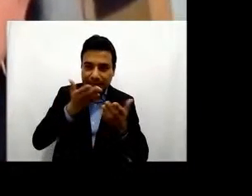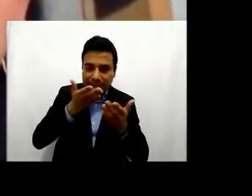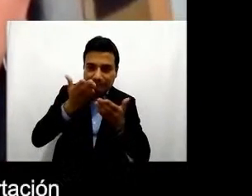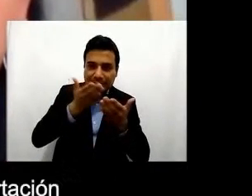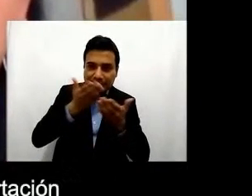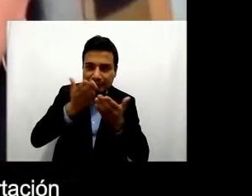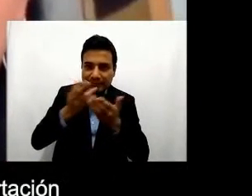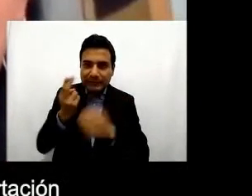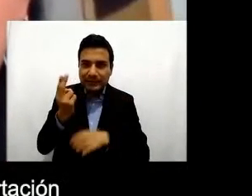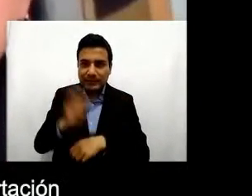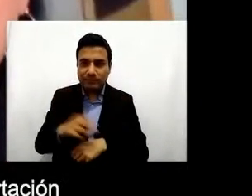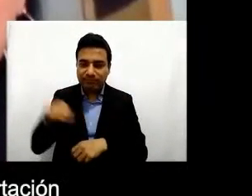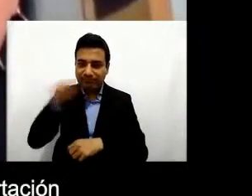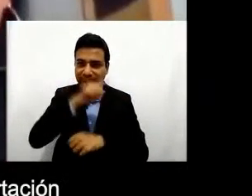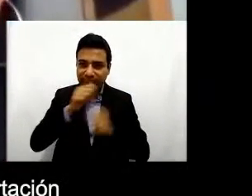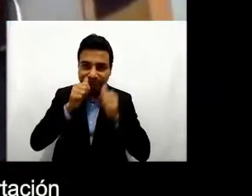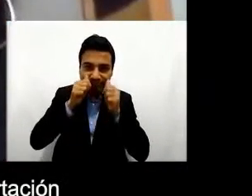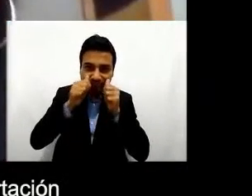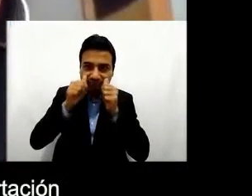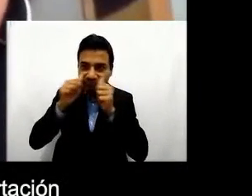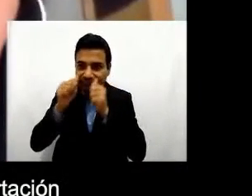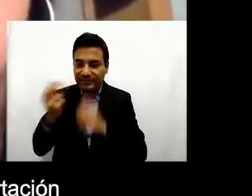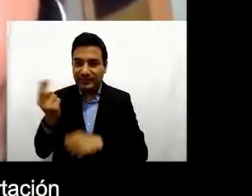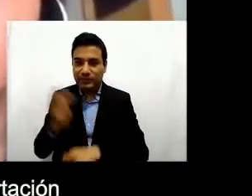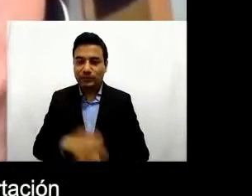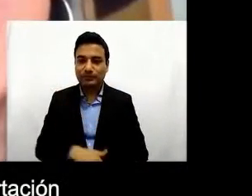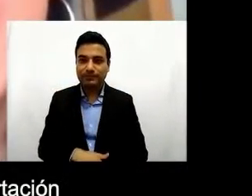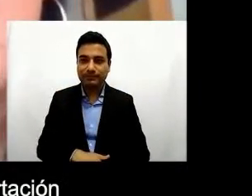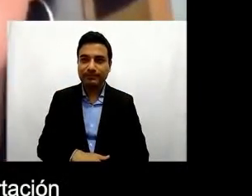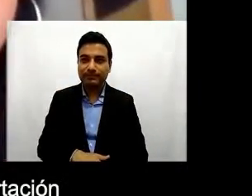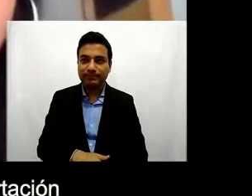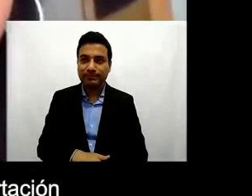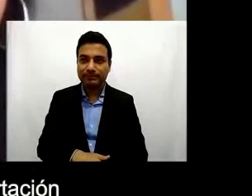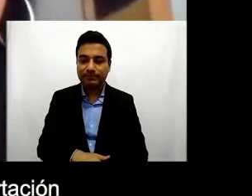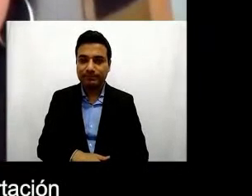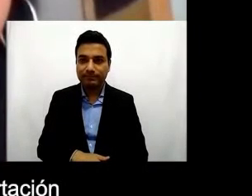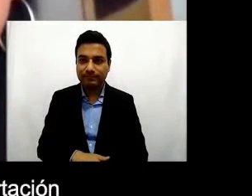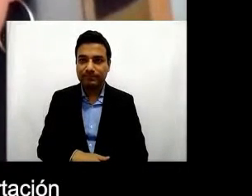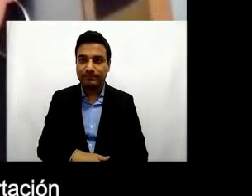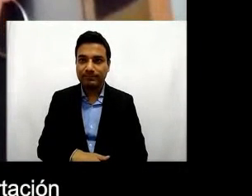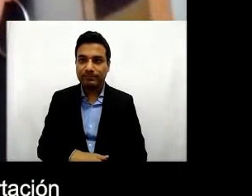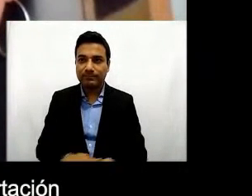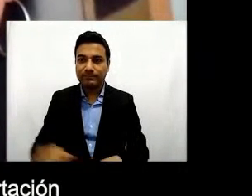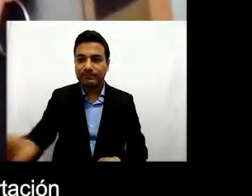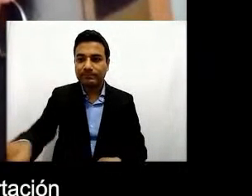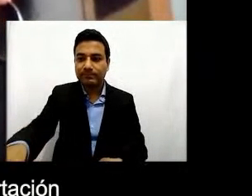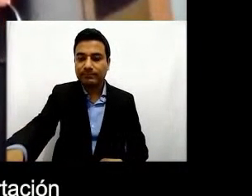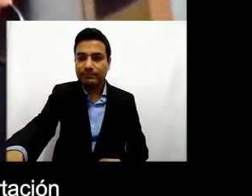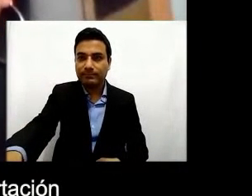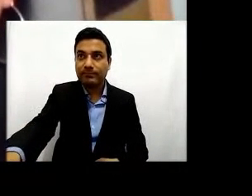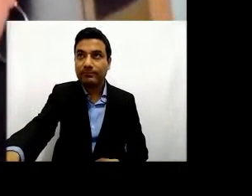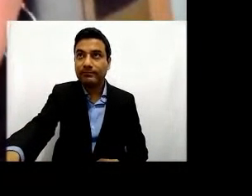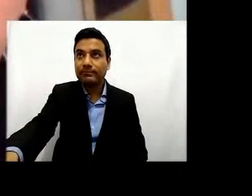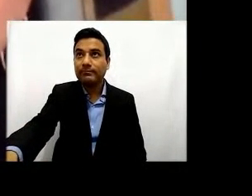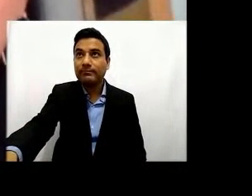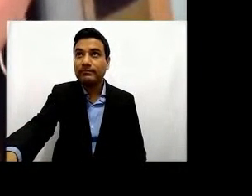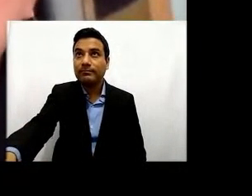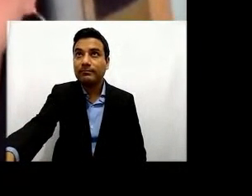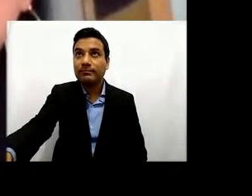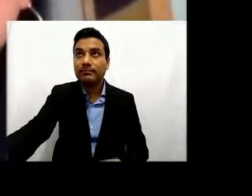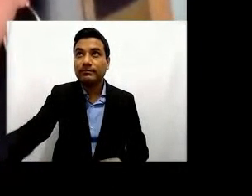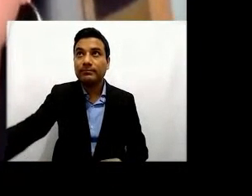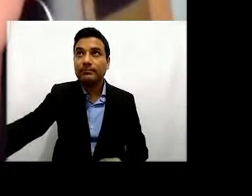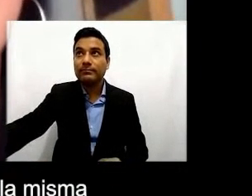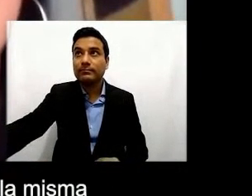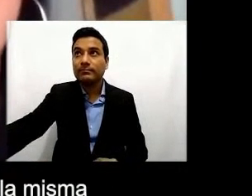cero. Creo que justo esta aportación nos puentea muy bien, digamos, a una última pregunta que me gustaría